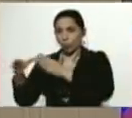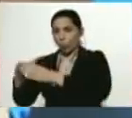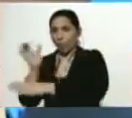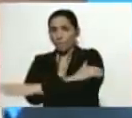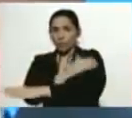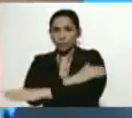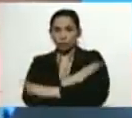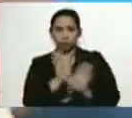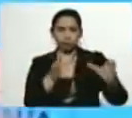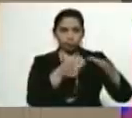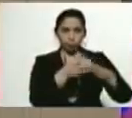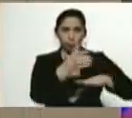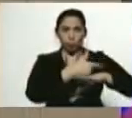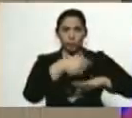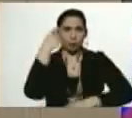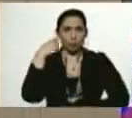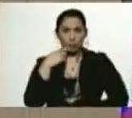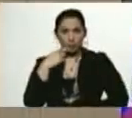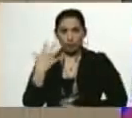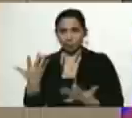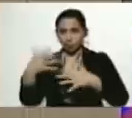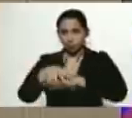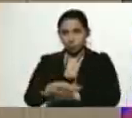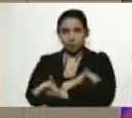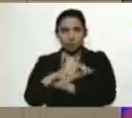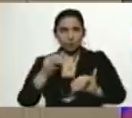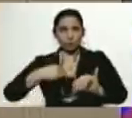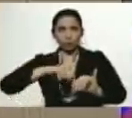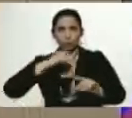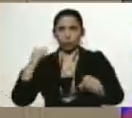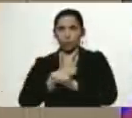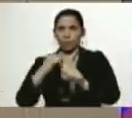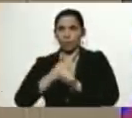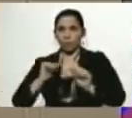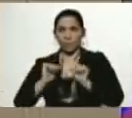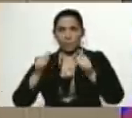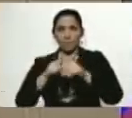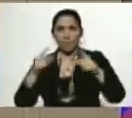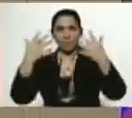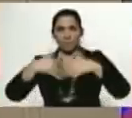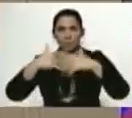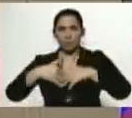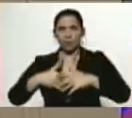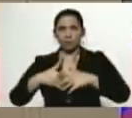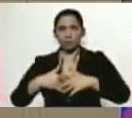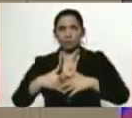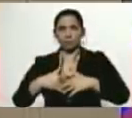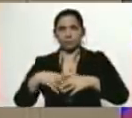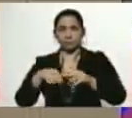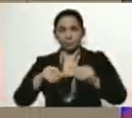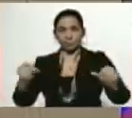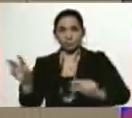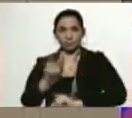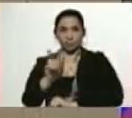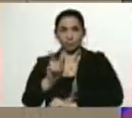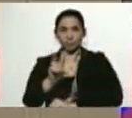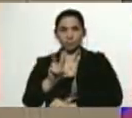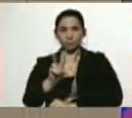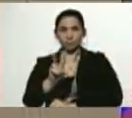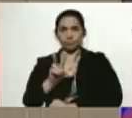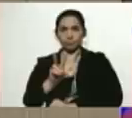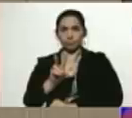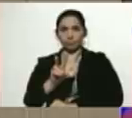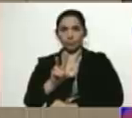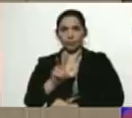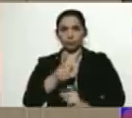y el gobierno bolivariano, y que ya estamos trabajando para fabricar en territorio nacional los